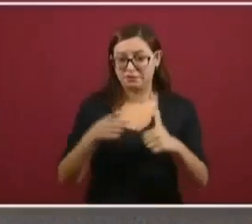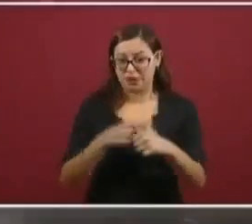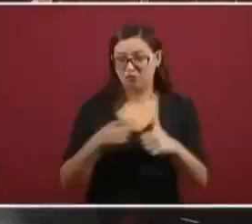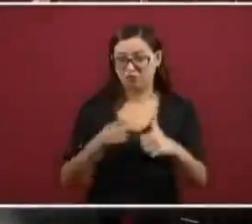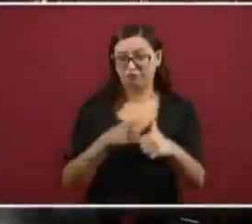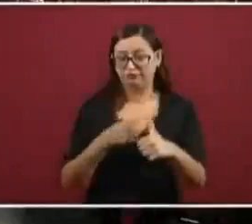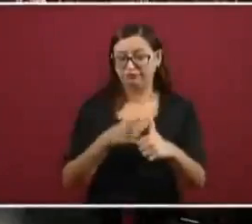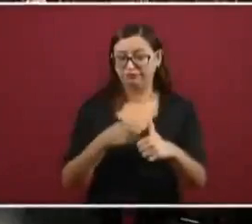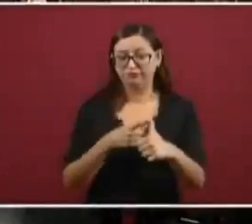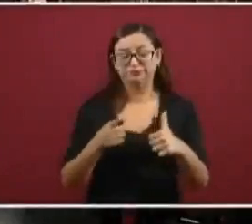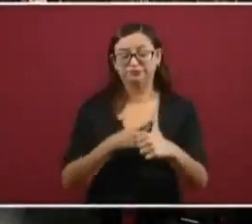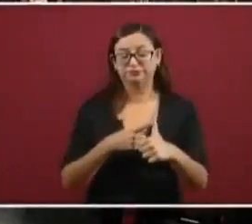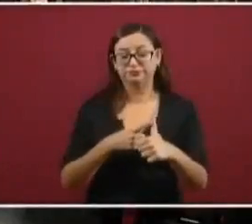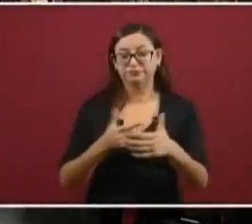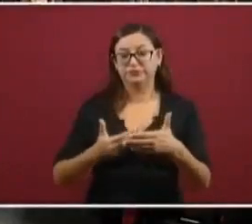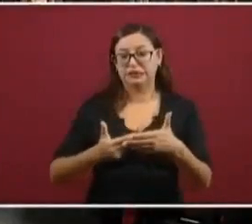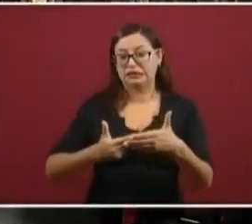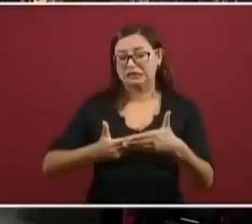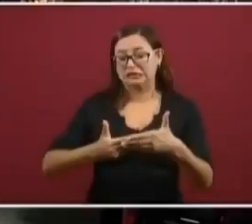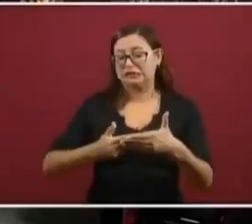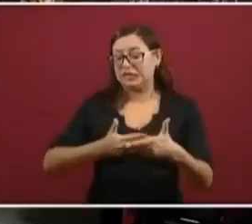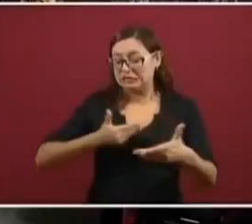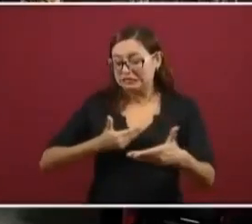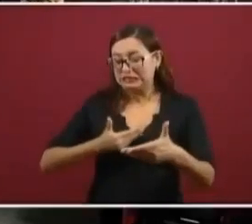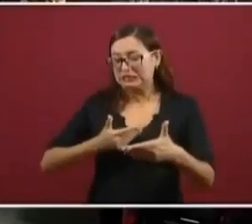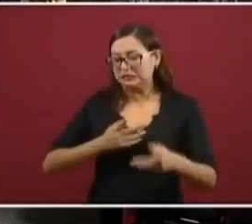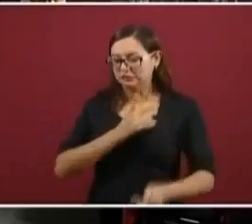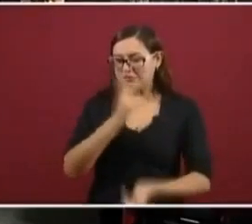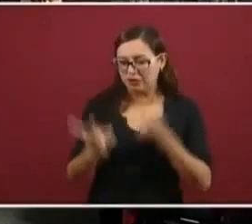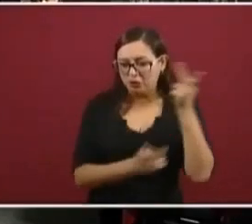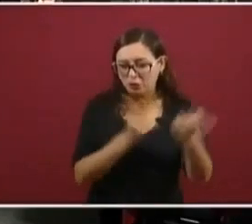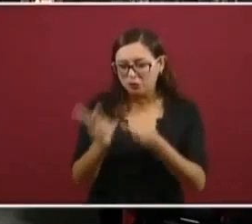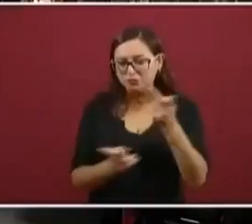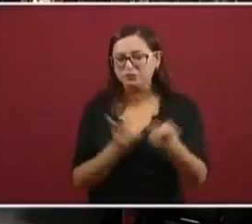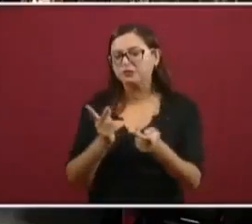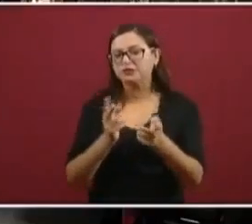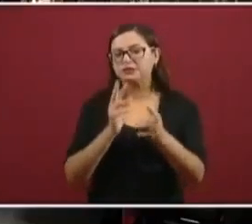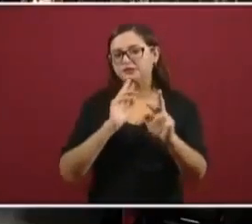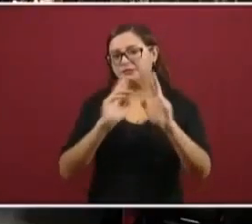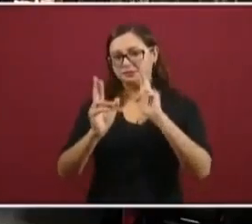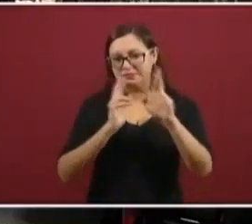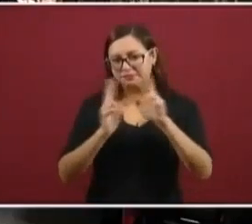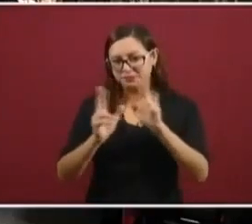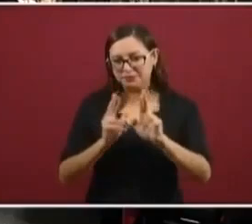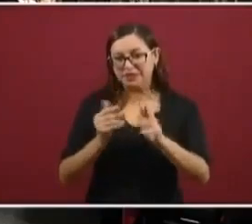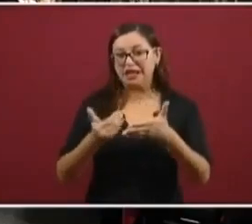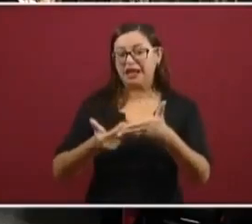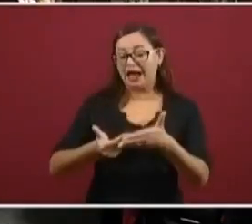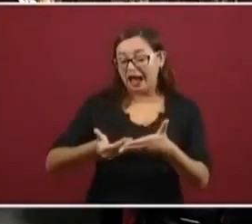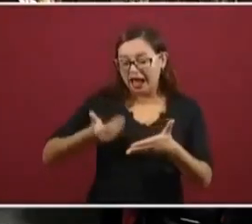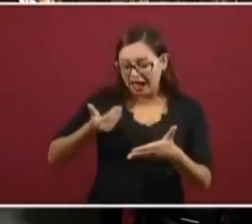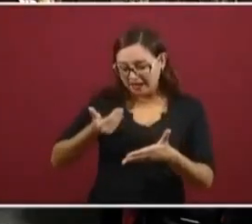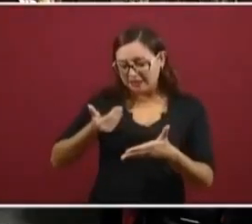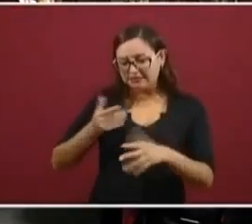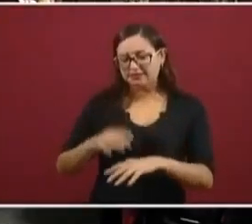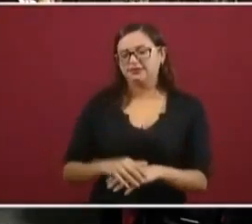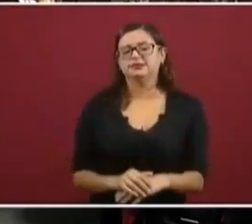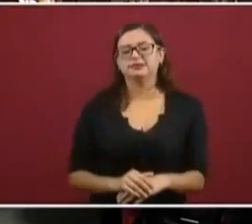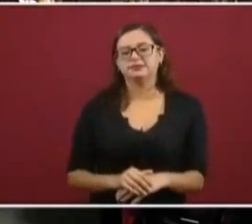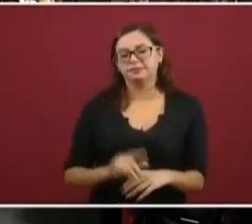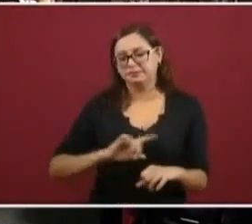pasar a la conferencia y a la sesión de preguntas y respuesta